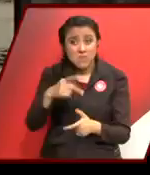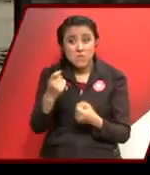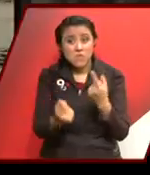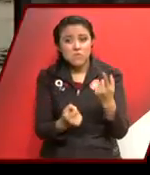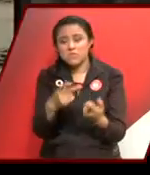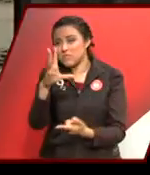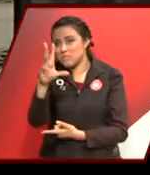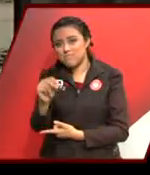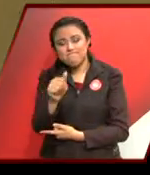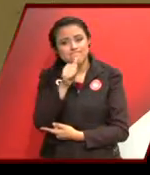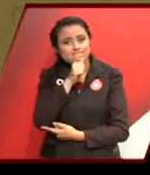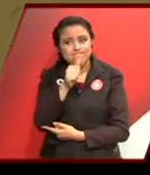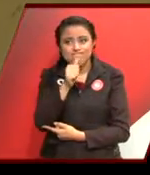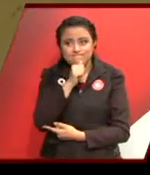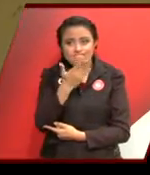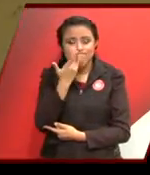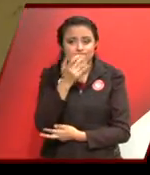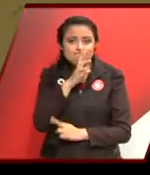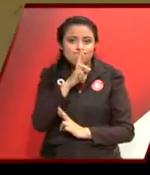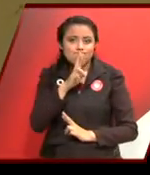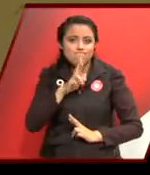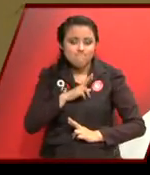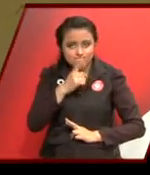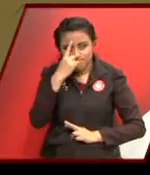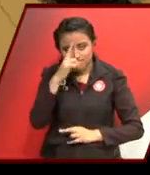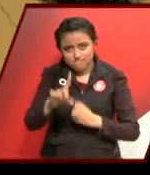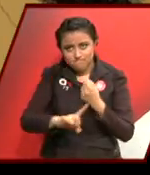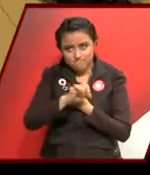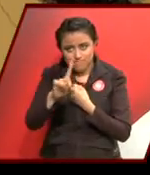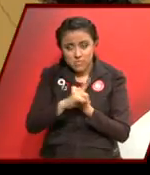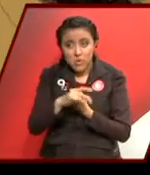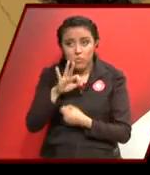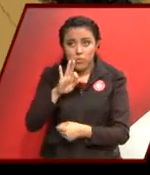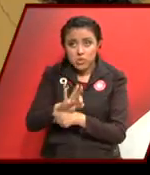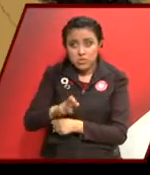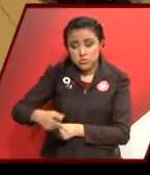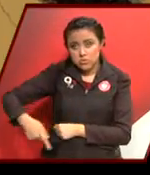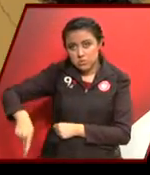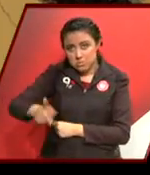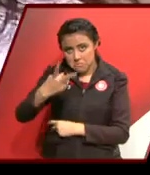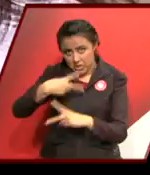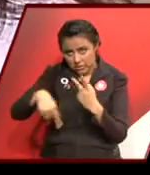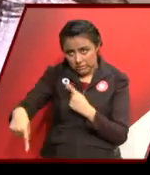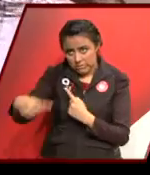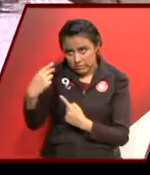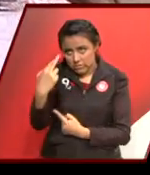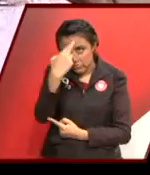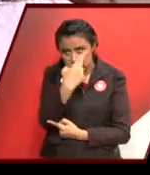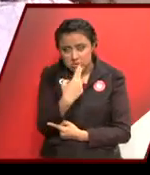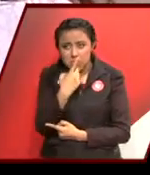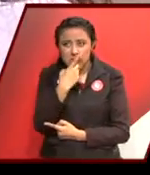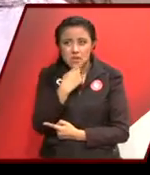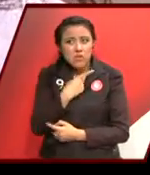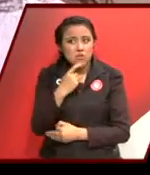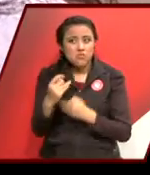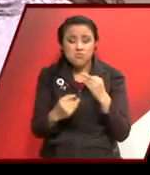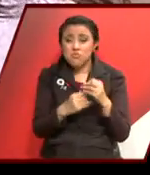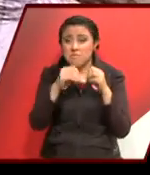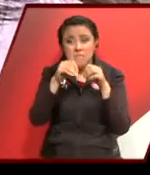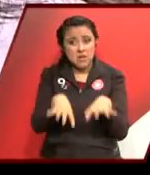muchos otros aún no encuentran solución a los daños. Fui a Protección Civil, vinieron a revisar y me dijeron que era pérdida